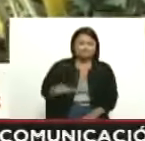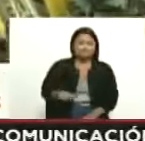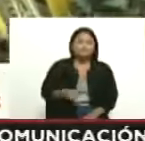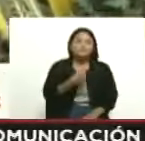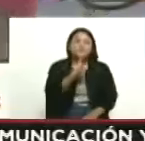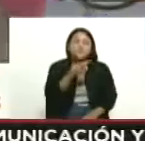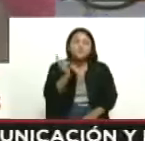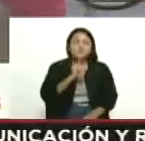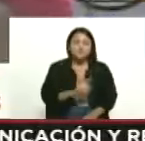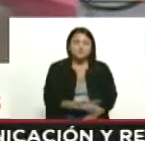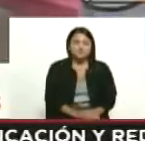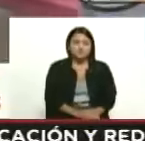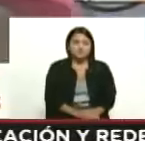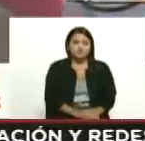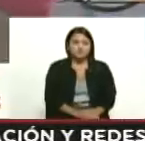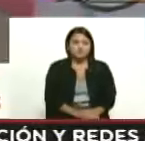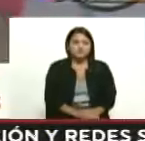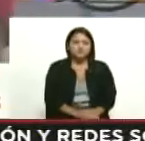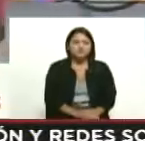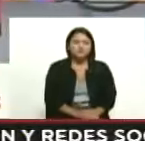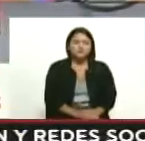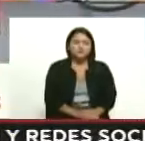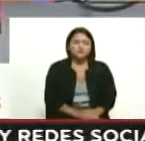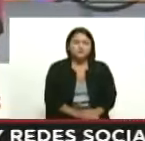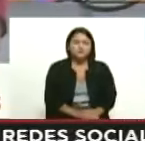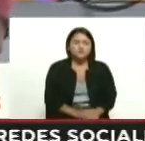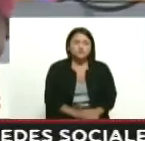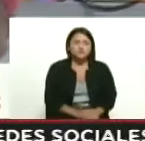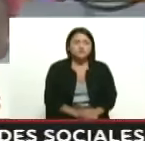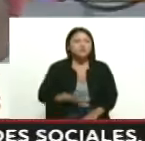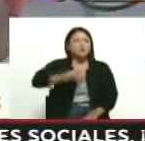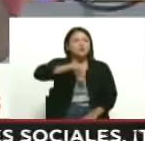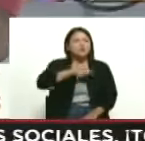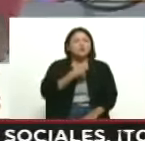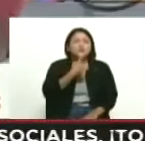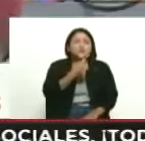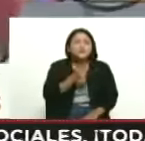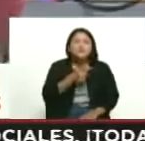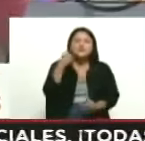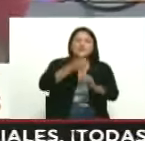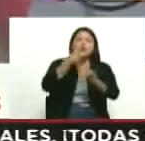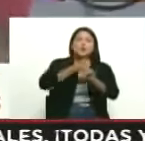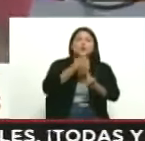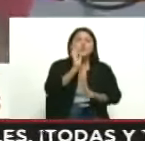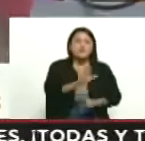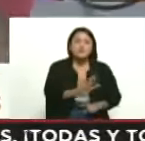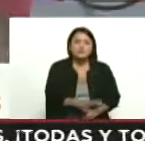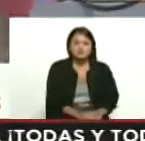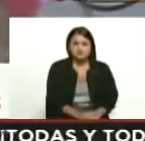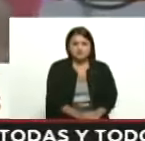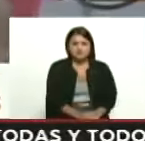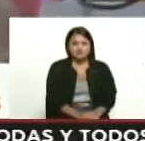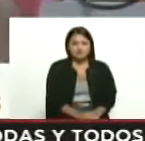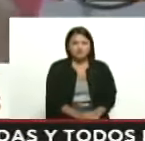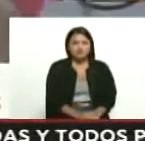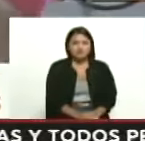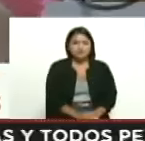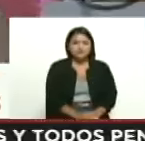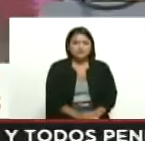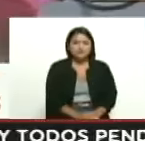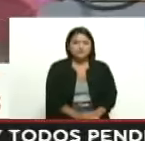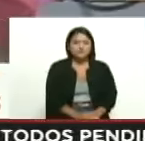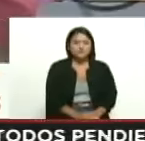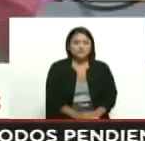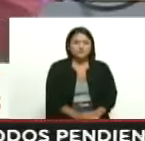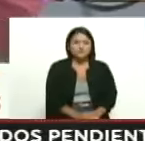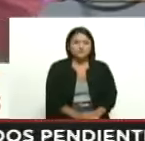dice, hasta el final, no es otra cosa que una declaración de lucha. En verdad, para él es